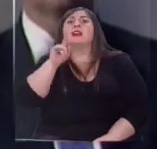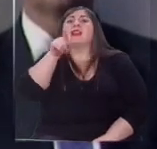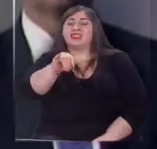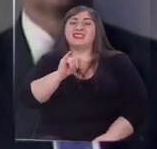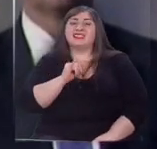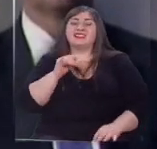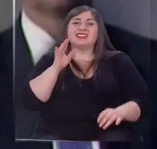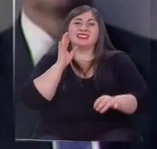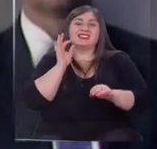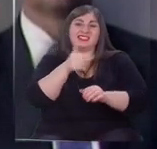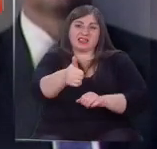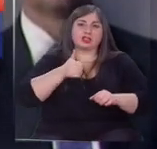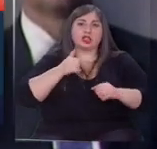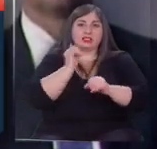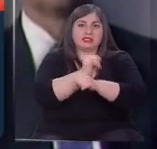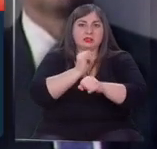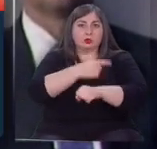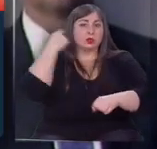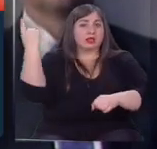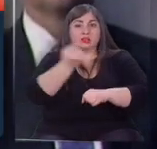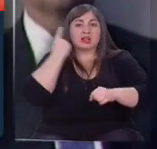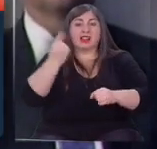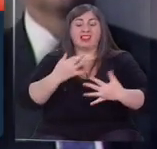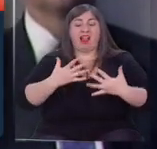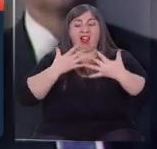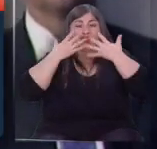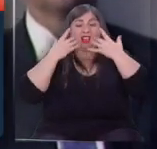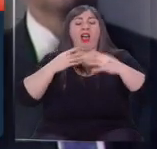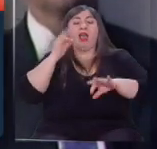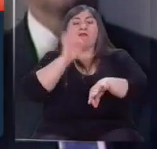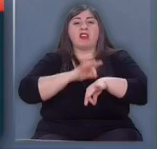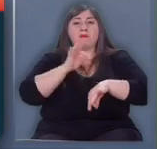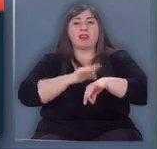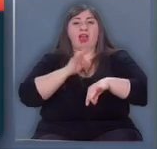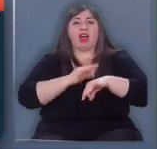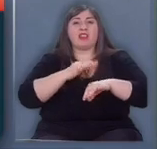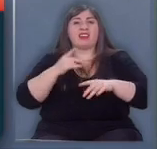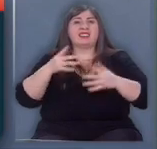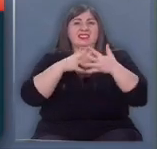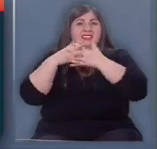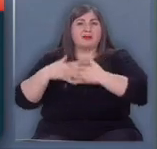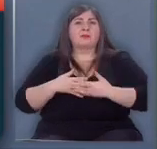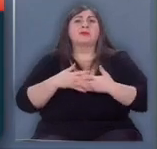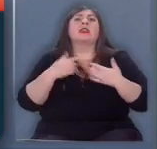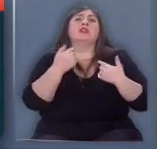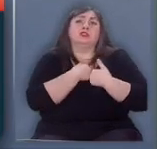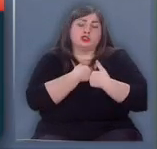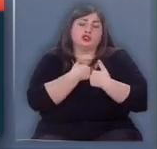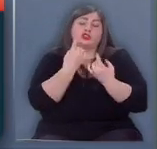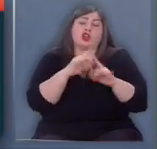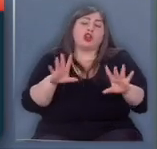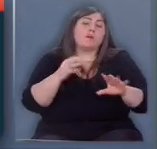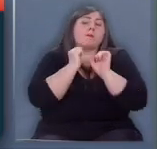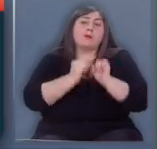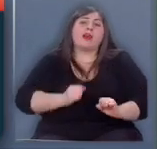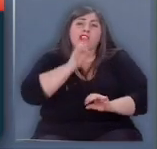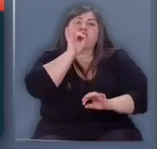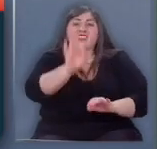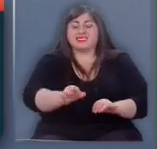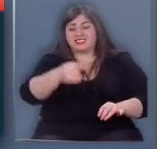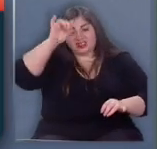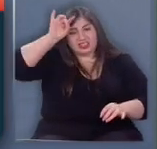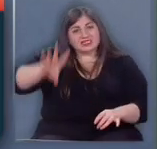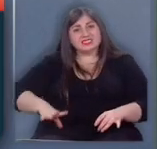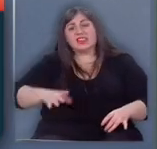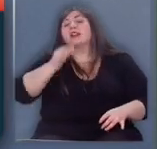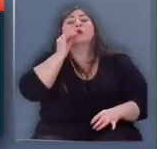Instituto Nacional de Alergias y Enfermedades Infecciosas en Estados Unidos. So I can only tell you. Solo les puedo decir lo que sé y